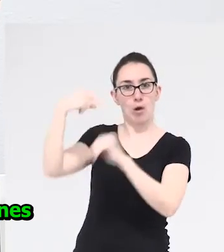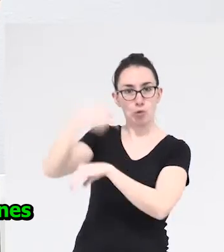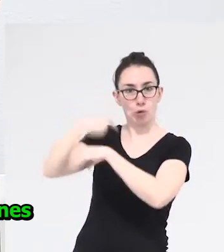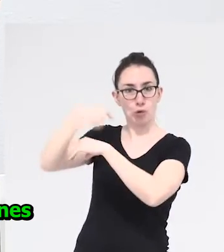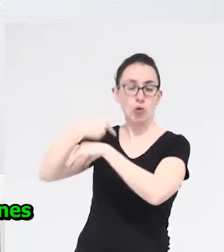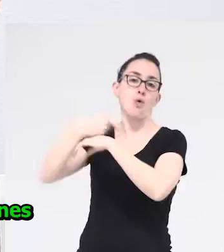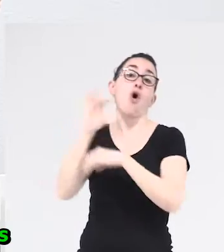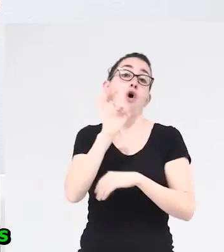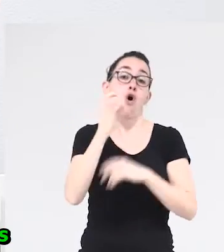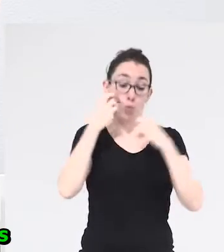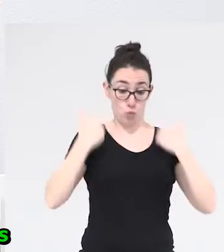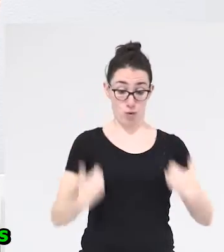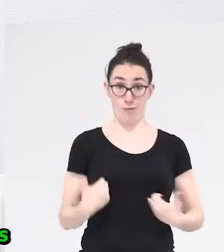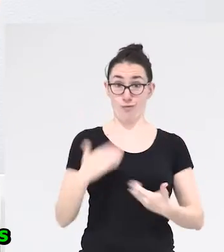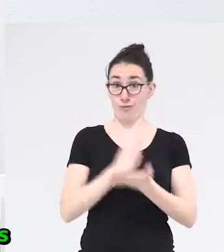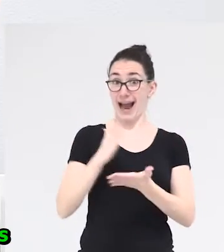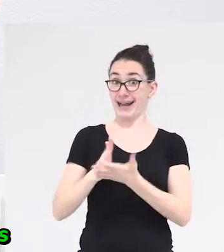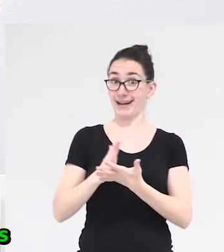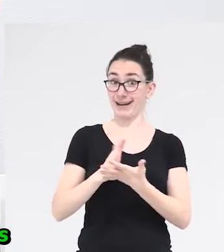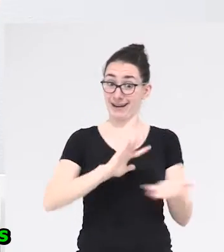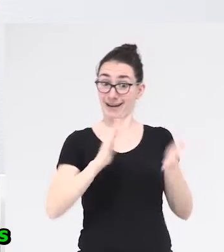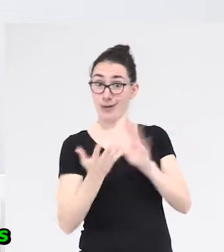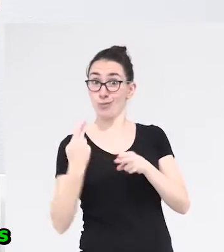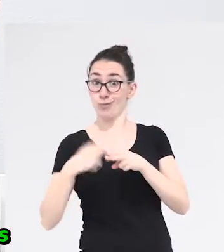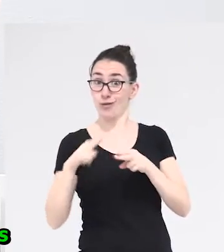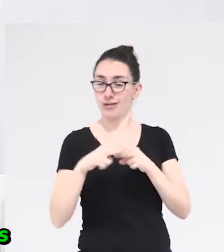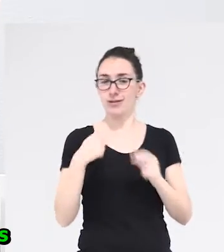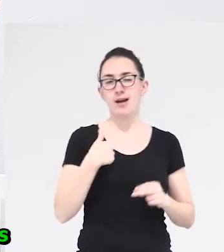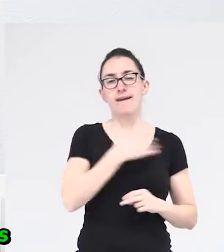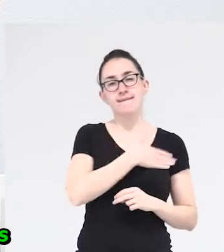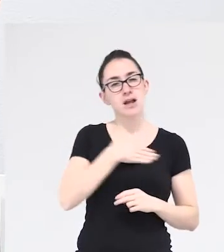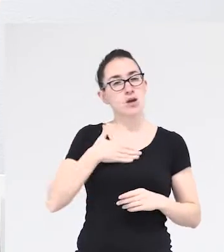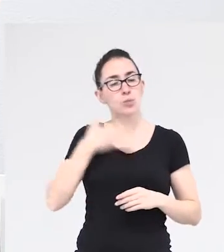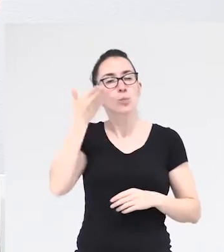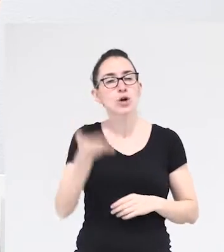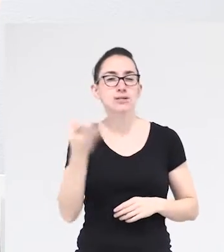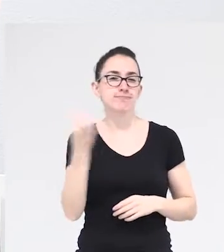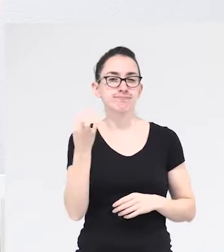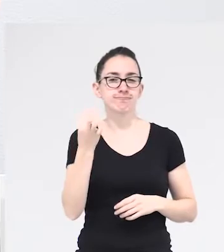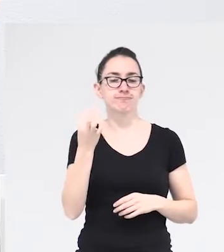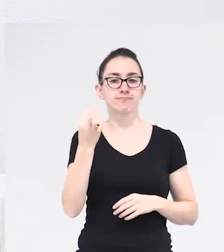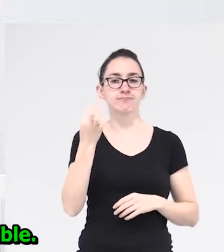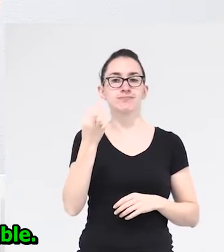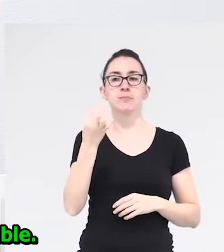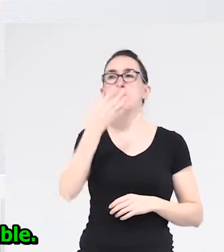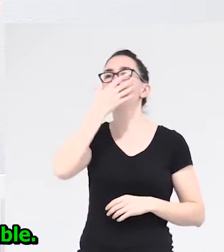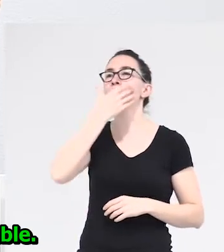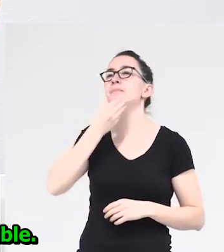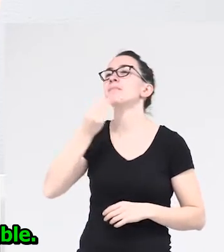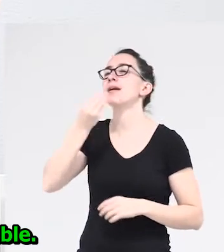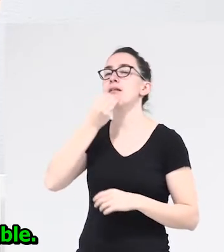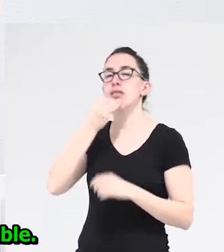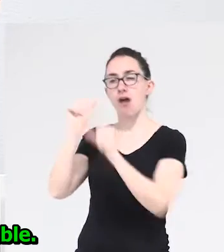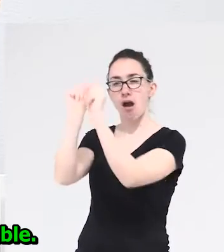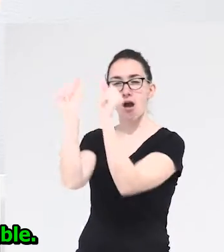y de politizar la carne, me importa, la verdad, fundamentalmente que pensemos que ¿qué produce lo bello? O sea, ¿qué produce